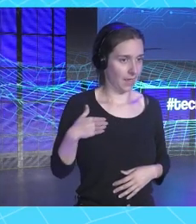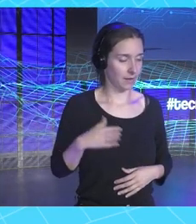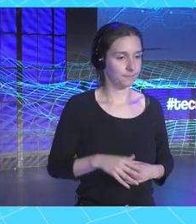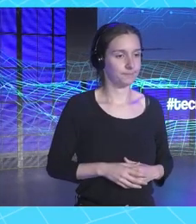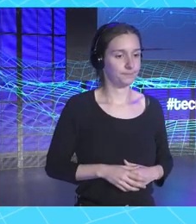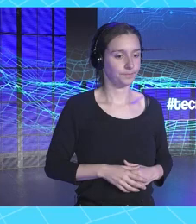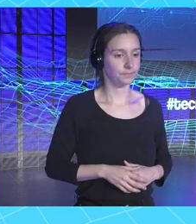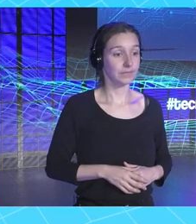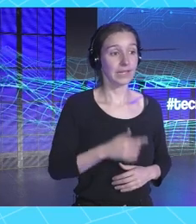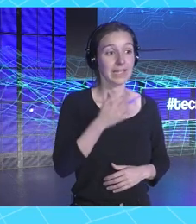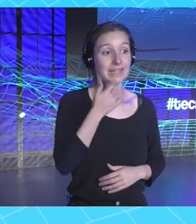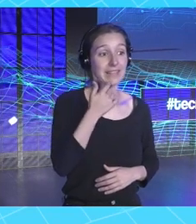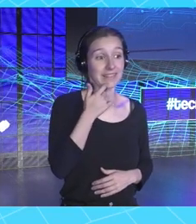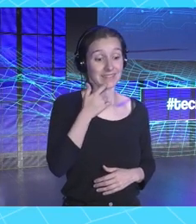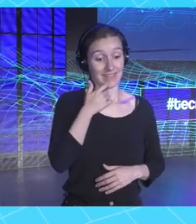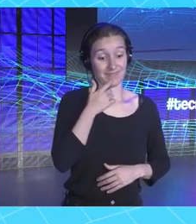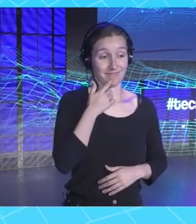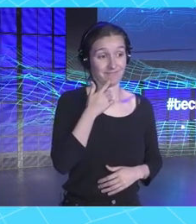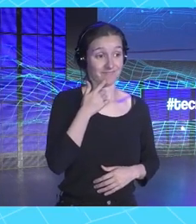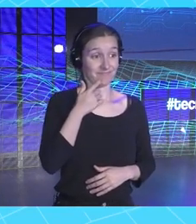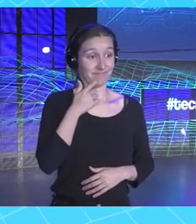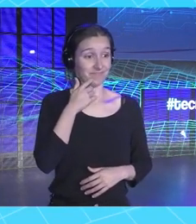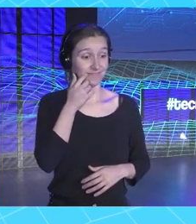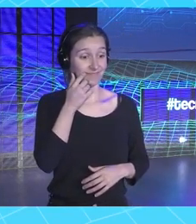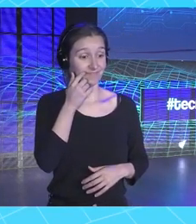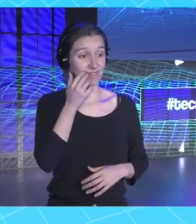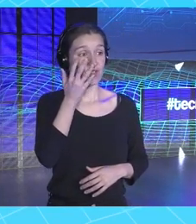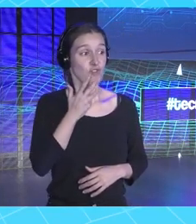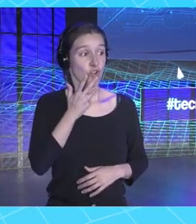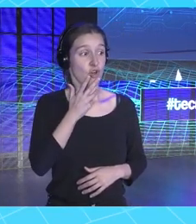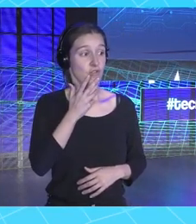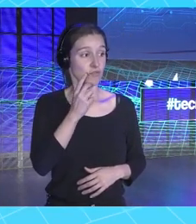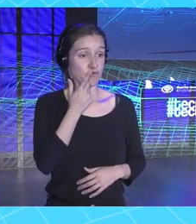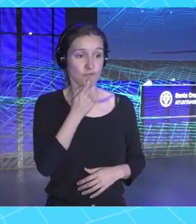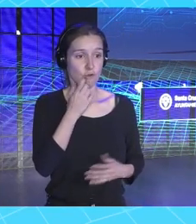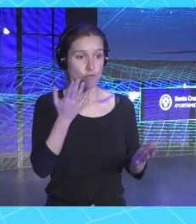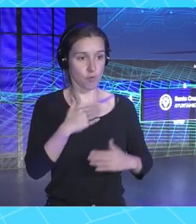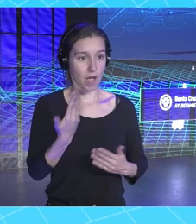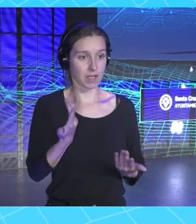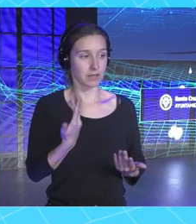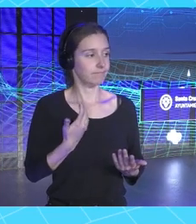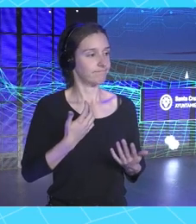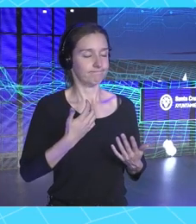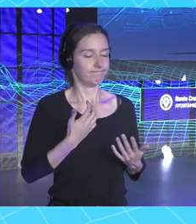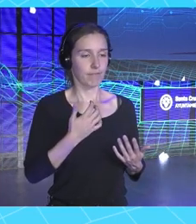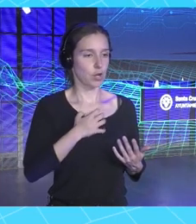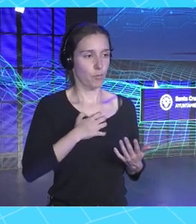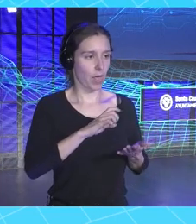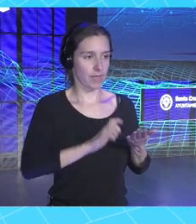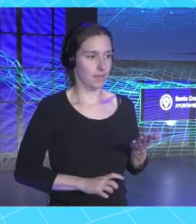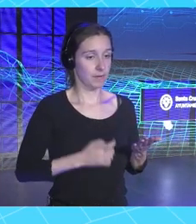no hay magenta en el tóner no se puede imprimir no necesito más gente tú imprime no pasa nada no hay más gente en el tóner no se puede imprimir te